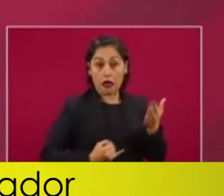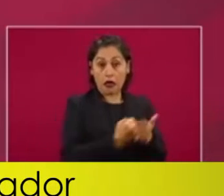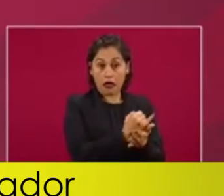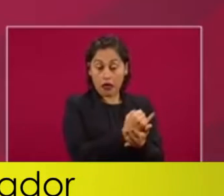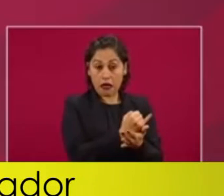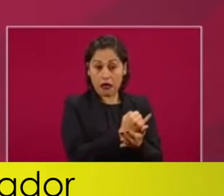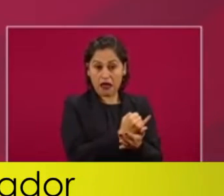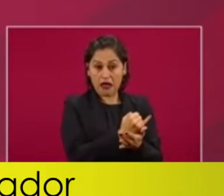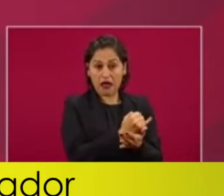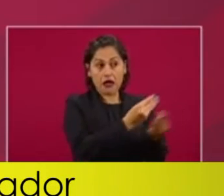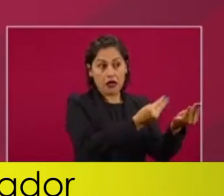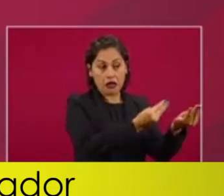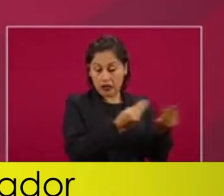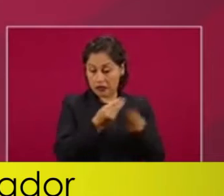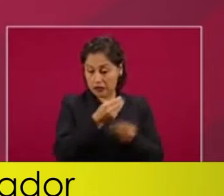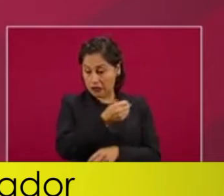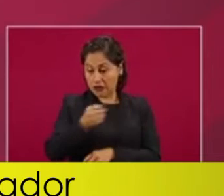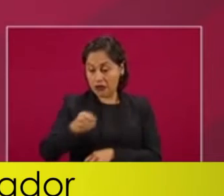significa impunidad,